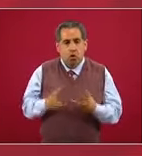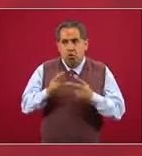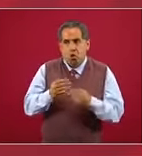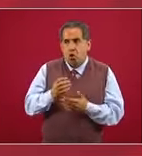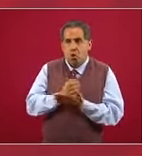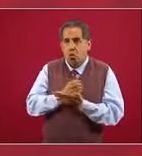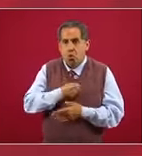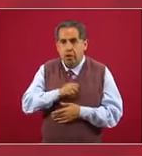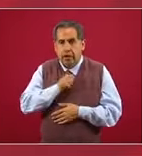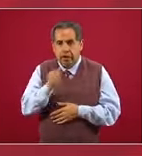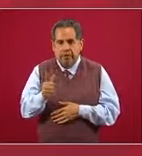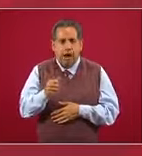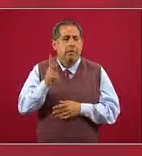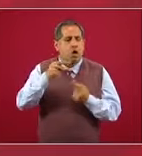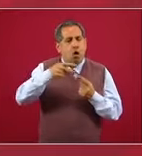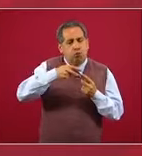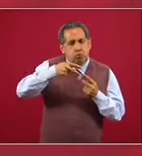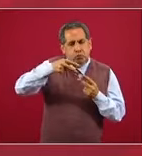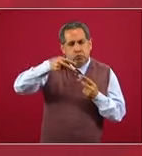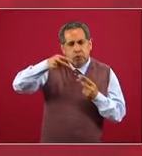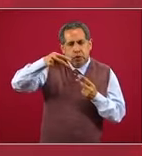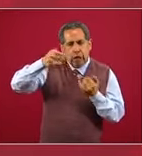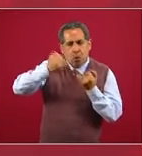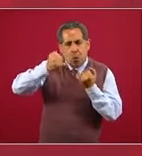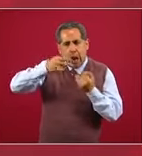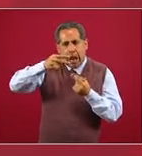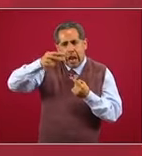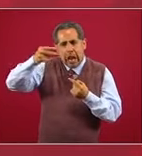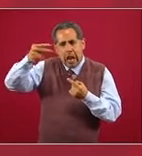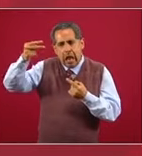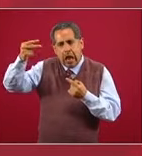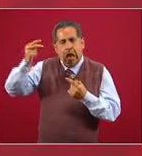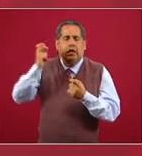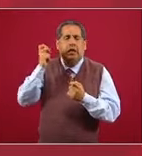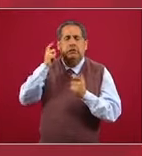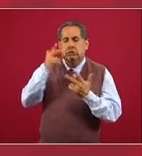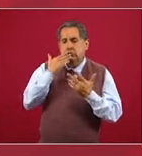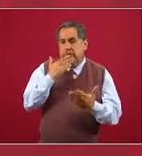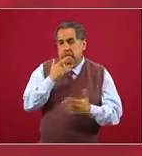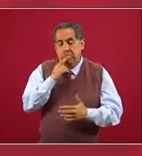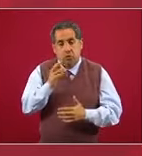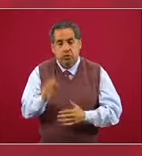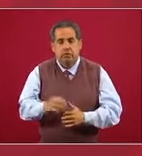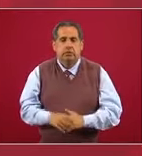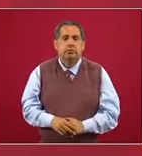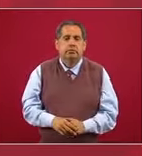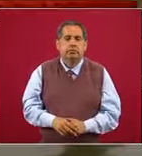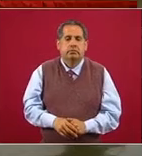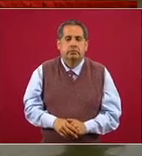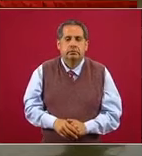están recuperando. Mientras haya una imagen de espejo, eso es un poco lo esperado para las curvas, ¿sí?